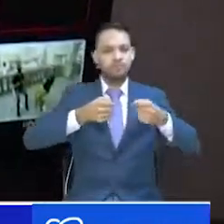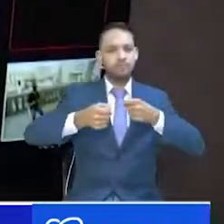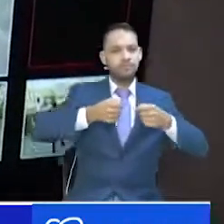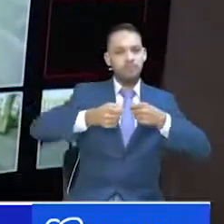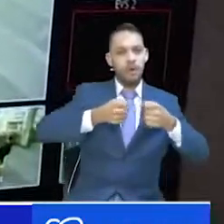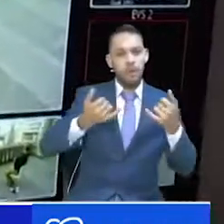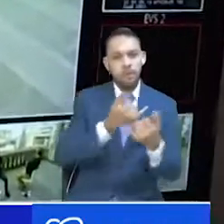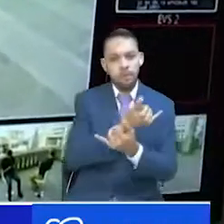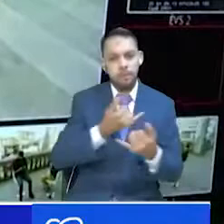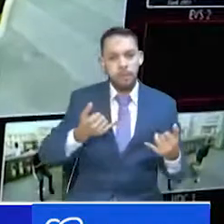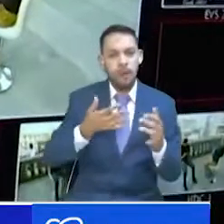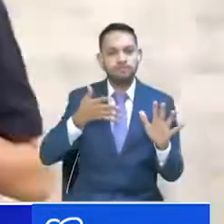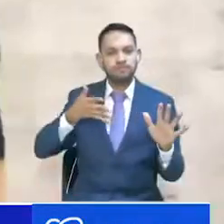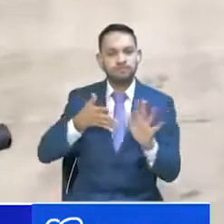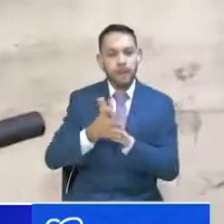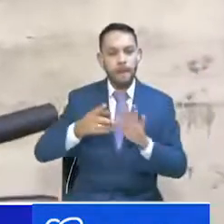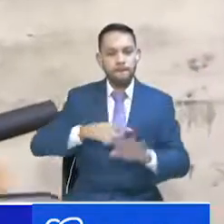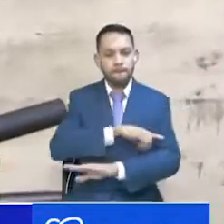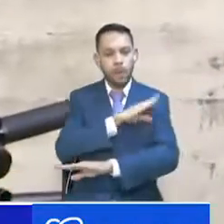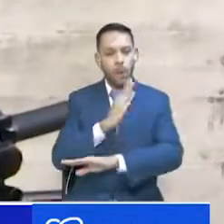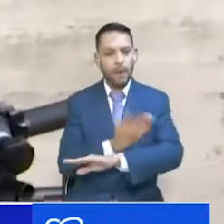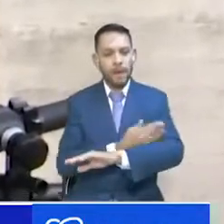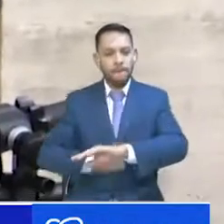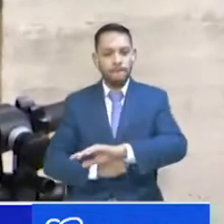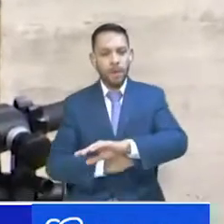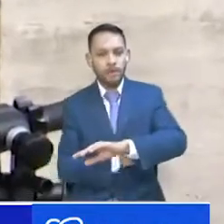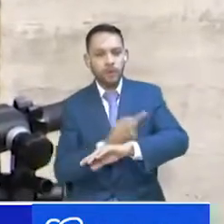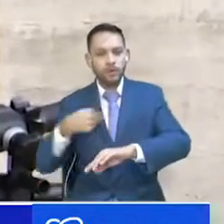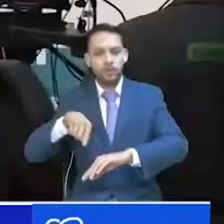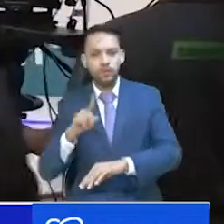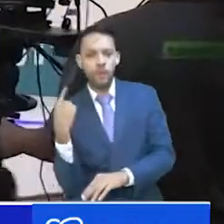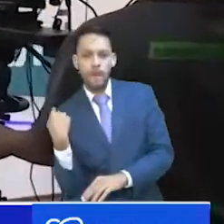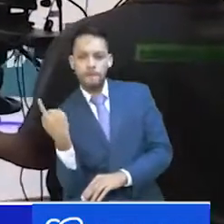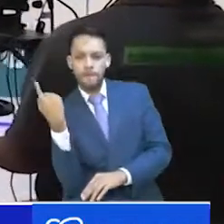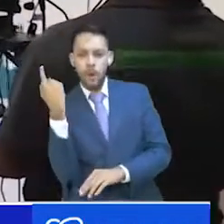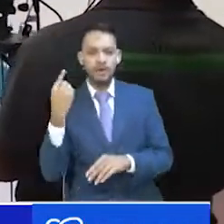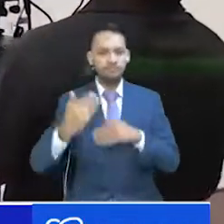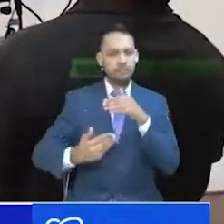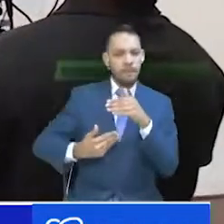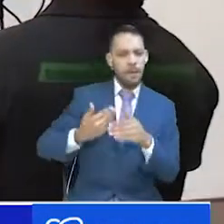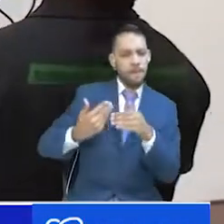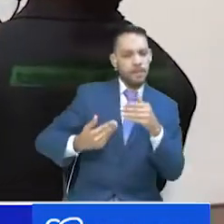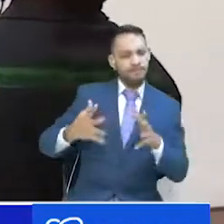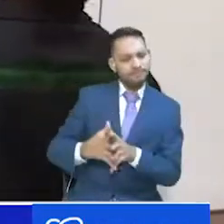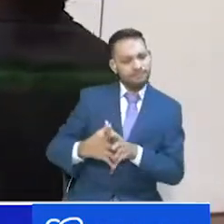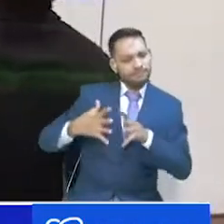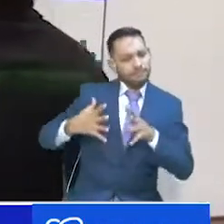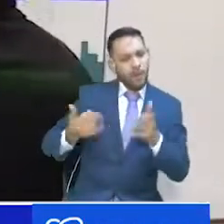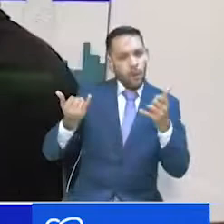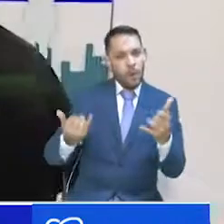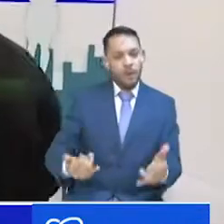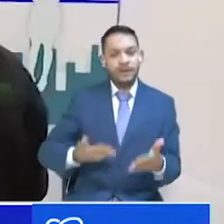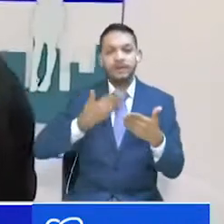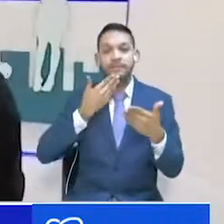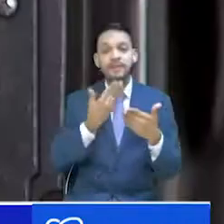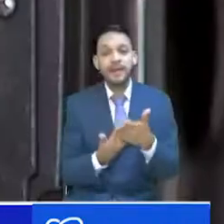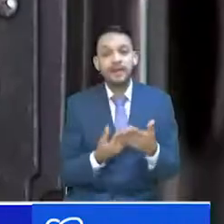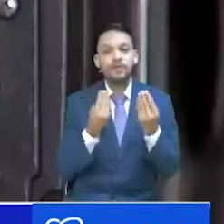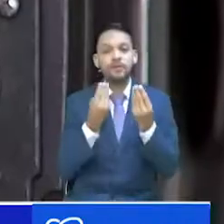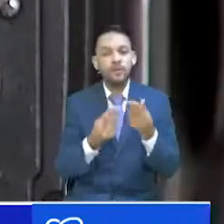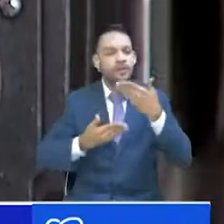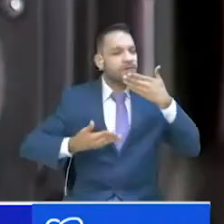los hechos los grandes momentos políticos y el diario acontecer nos han hecho grandes en la región hoy les decimos a nuestros televidentes